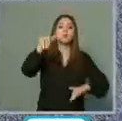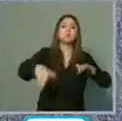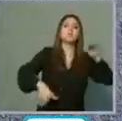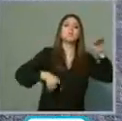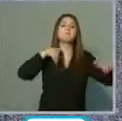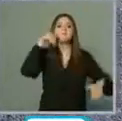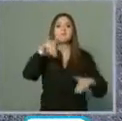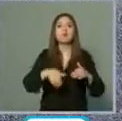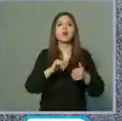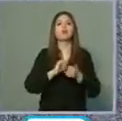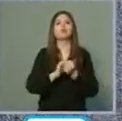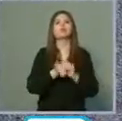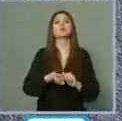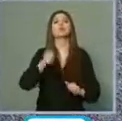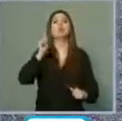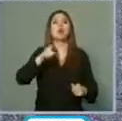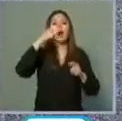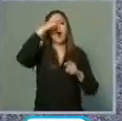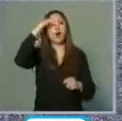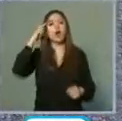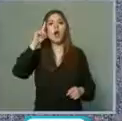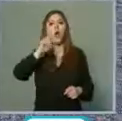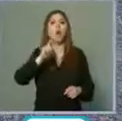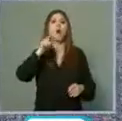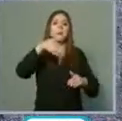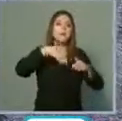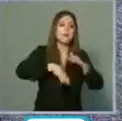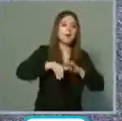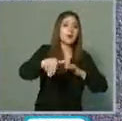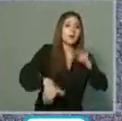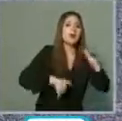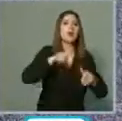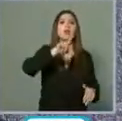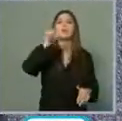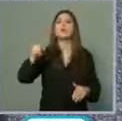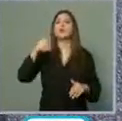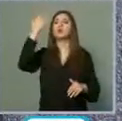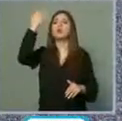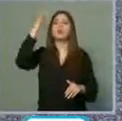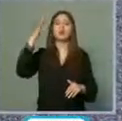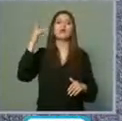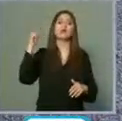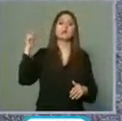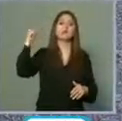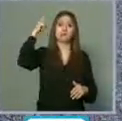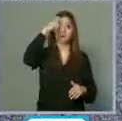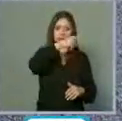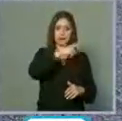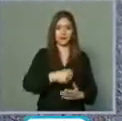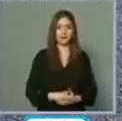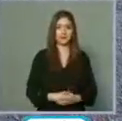sudando, entonces te metes a nadar, de repente sales y tomas el sol, la verdad es que sí es bastante complicado, así